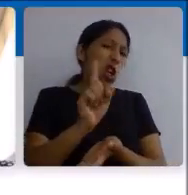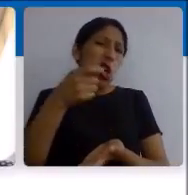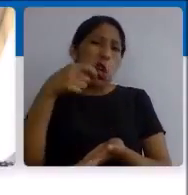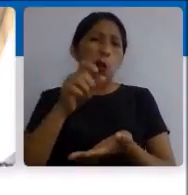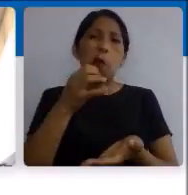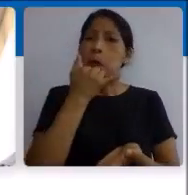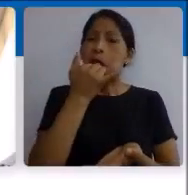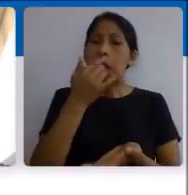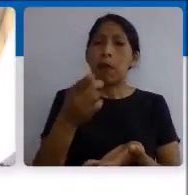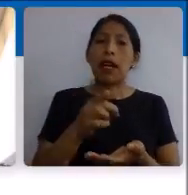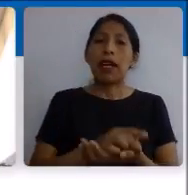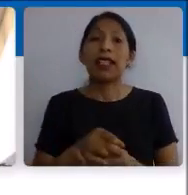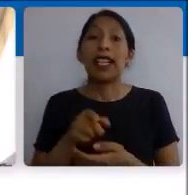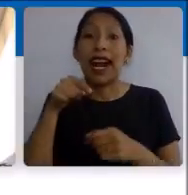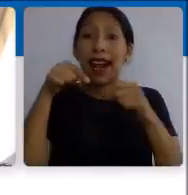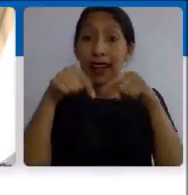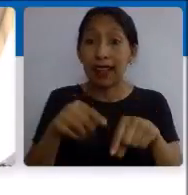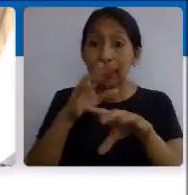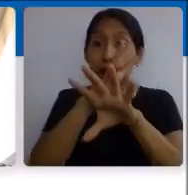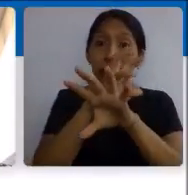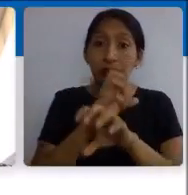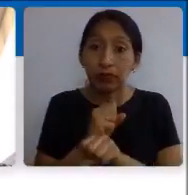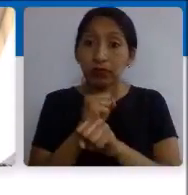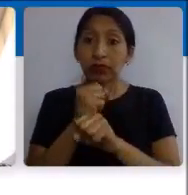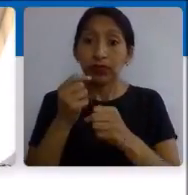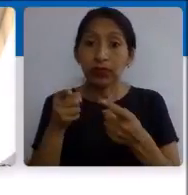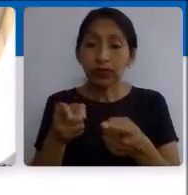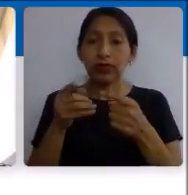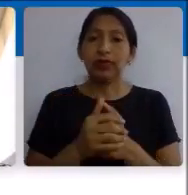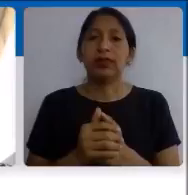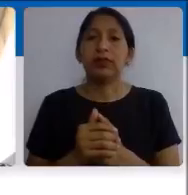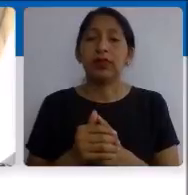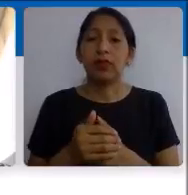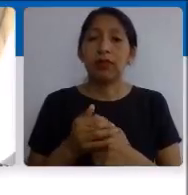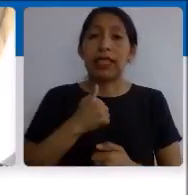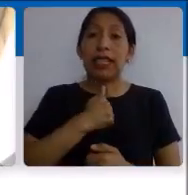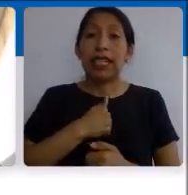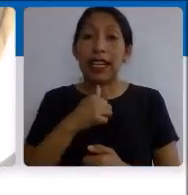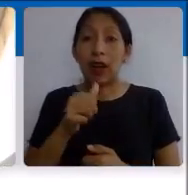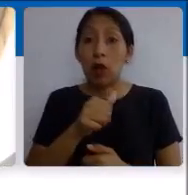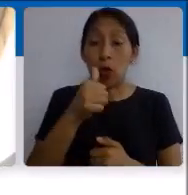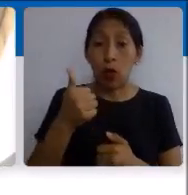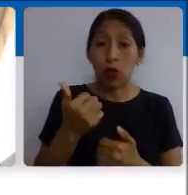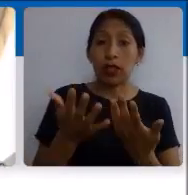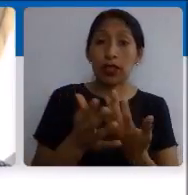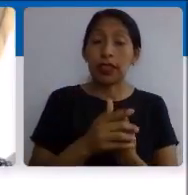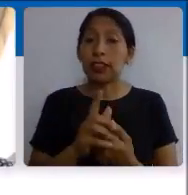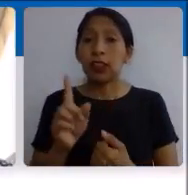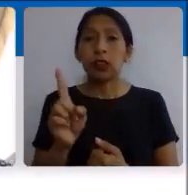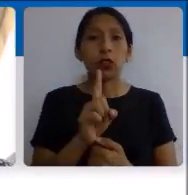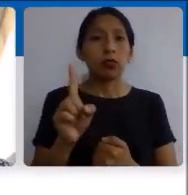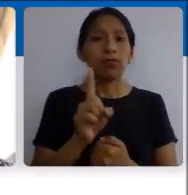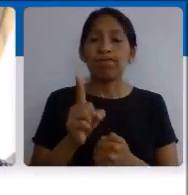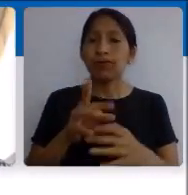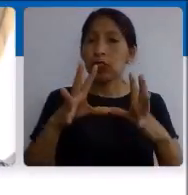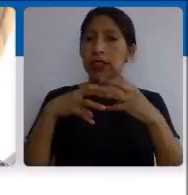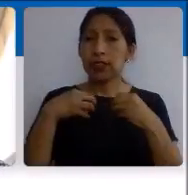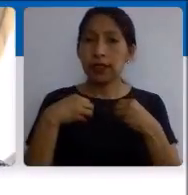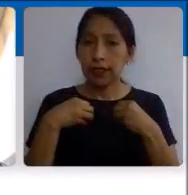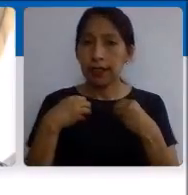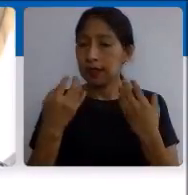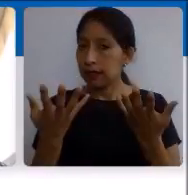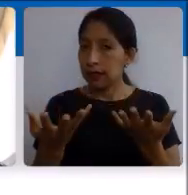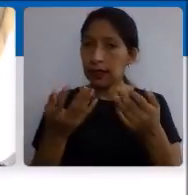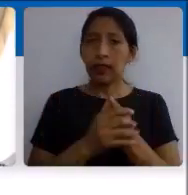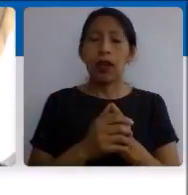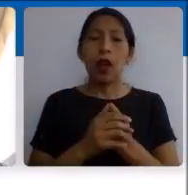estamos acostumbrados a todo el tema de la informalidad, pero lamentablemente en otros países no te aceptan eso o simplemente van a